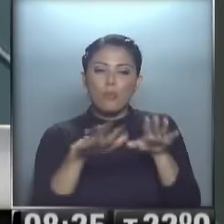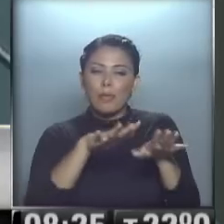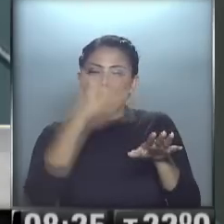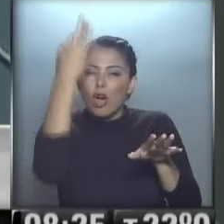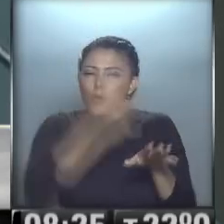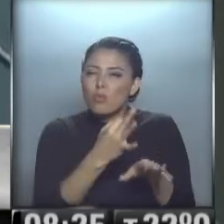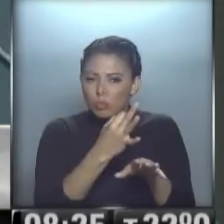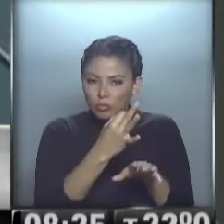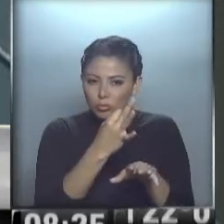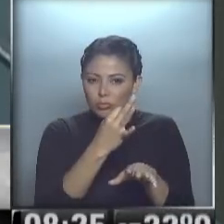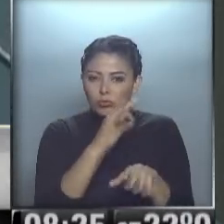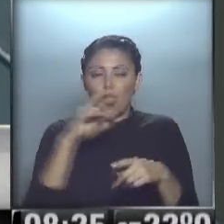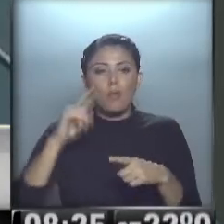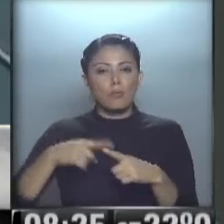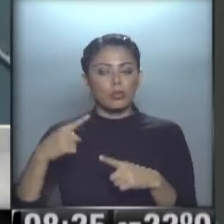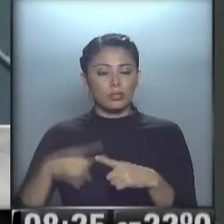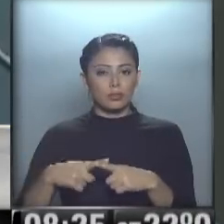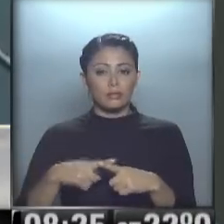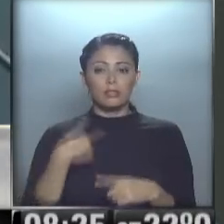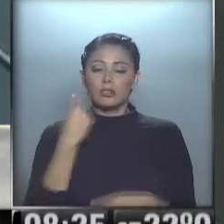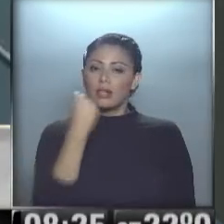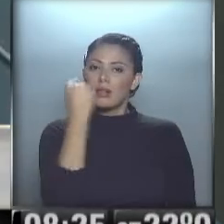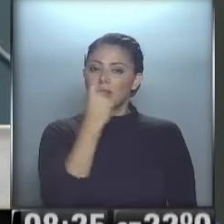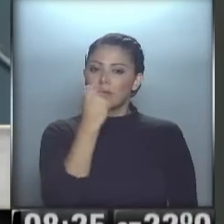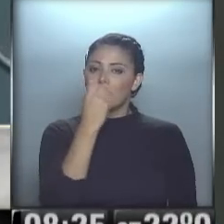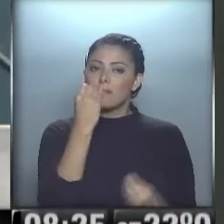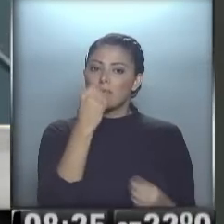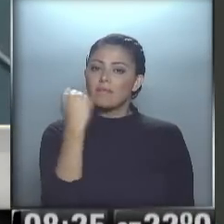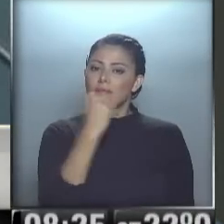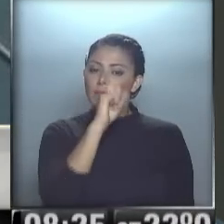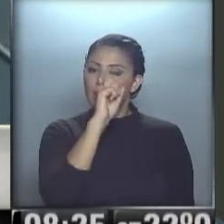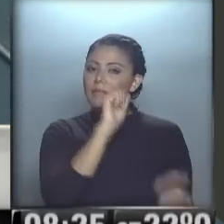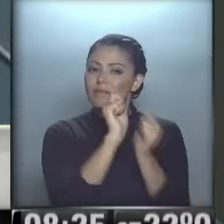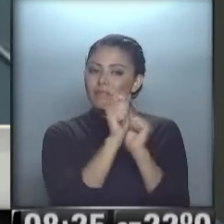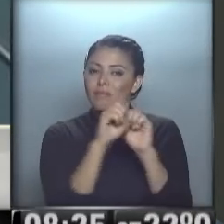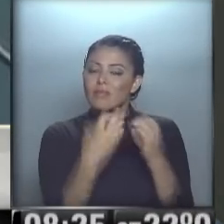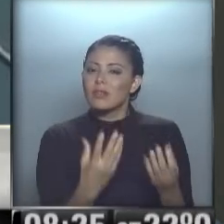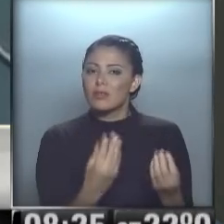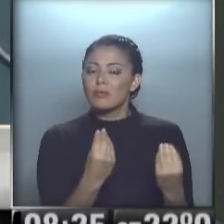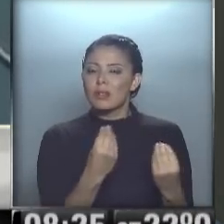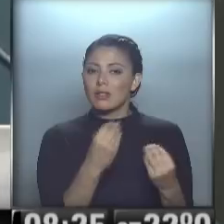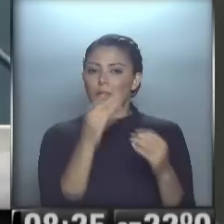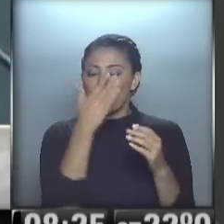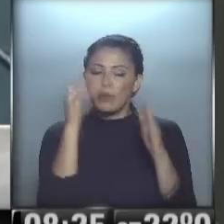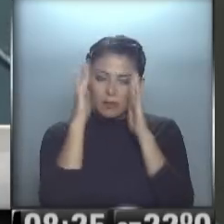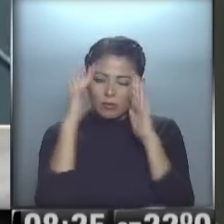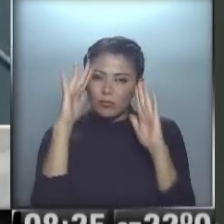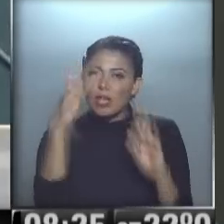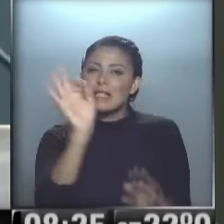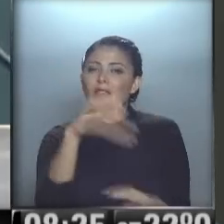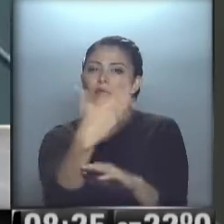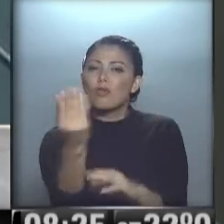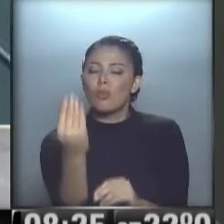tiempo las políticas que nosotros pretendemos tieneen ha ser correctivas en el sentido de generar un horizonte de previsibilidad